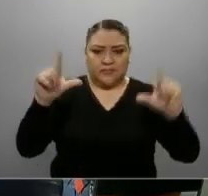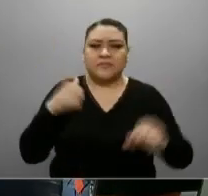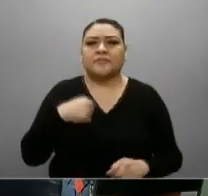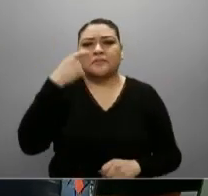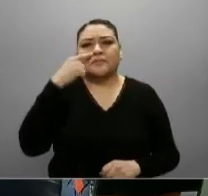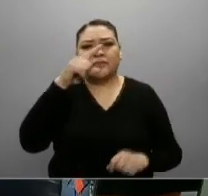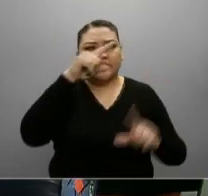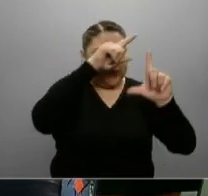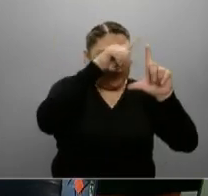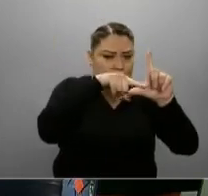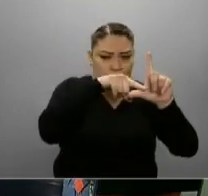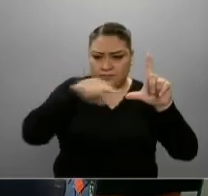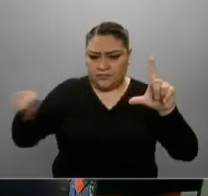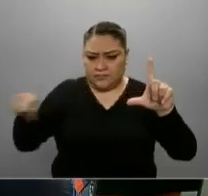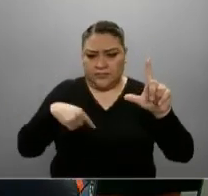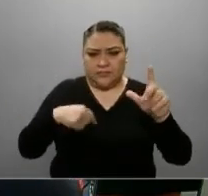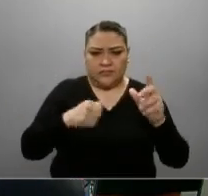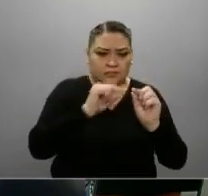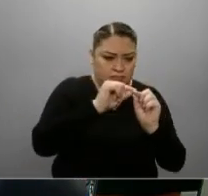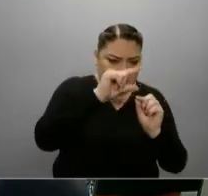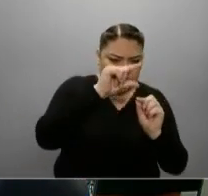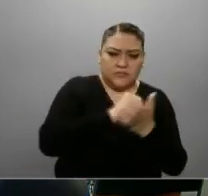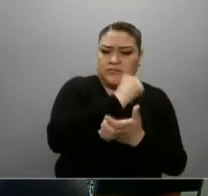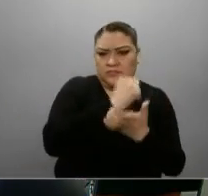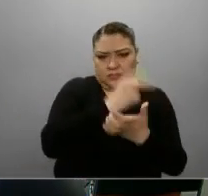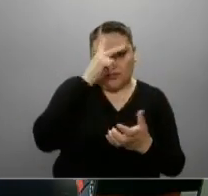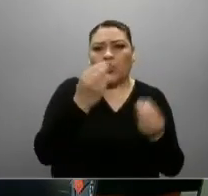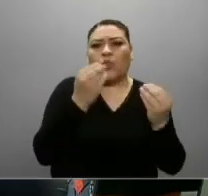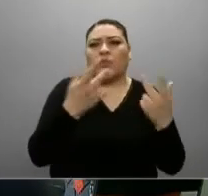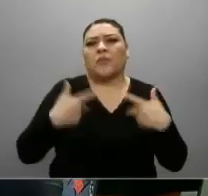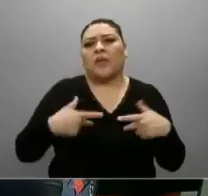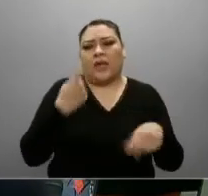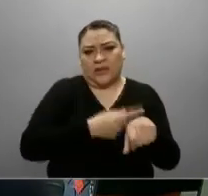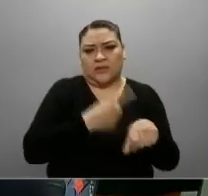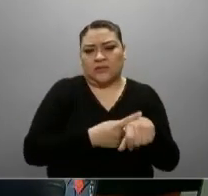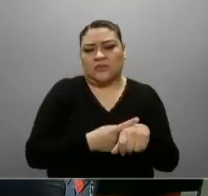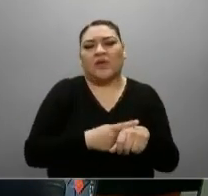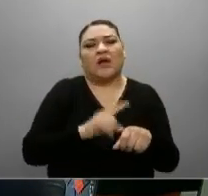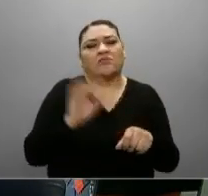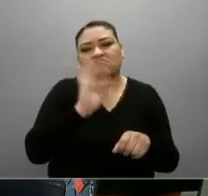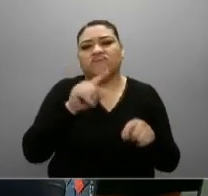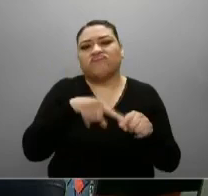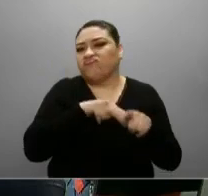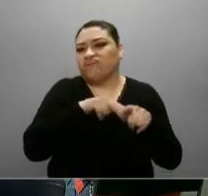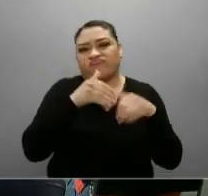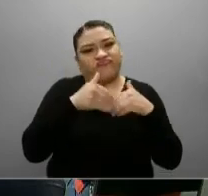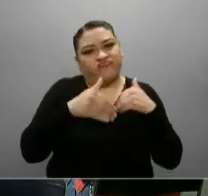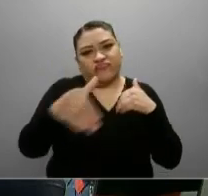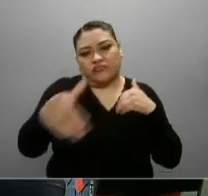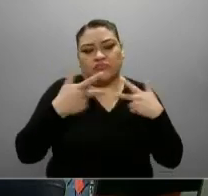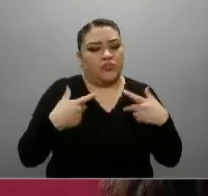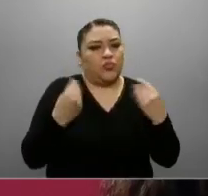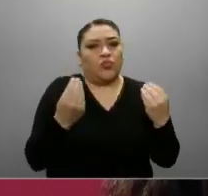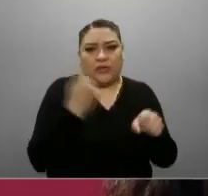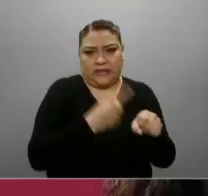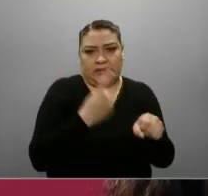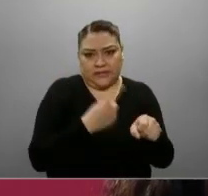Aquí se ve la distribución. La Ciudad de México sigue y muy probablemente seguirá siendo la zona donde existe la mayor cantidad de